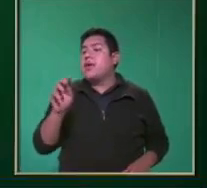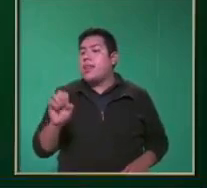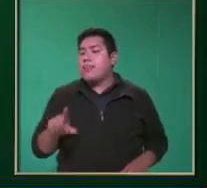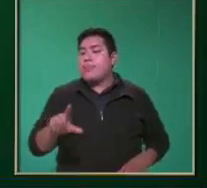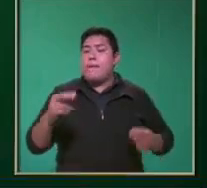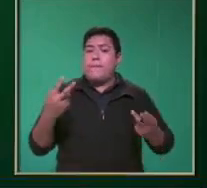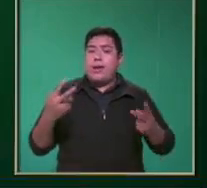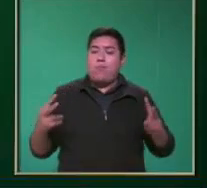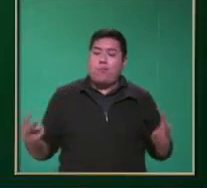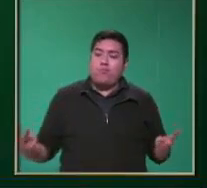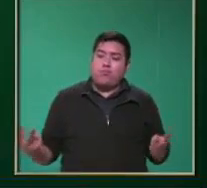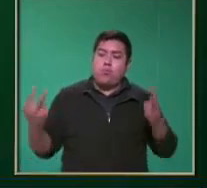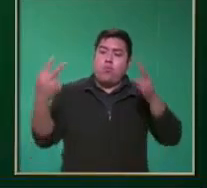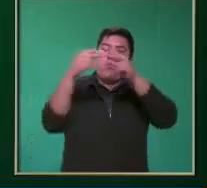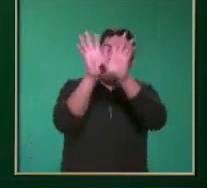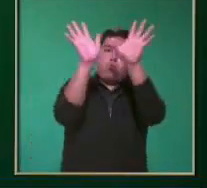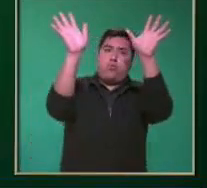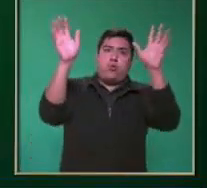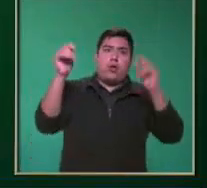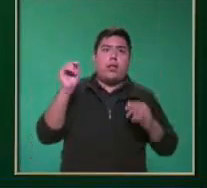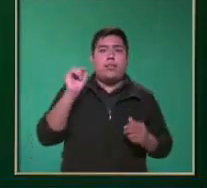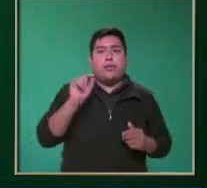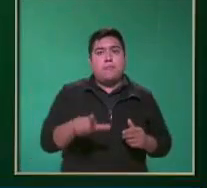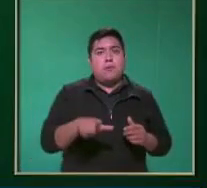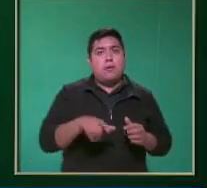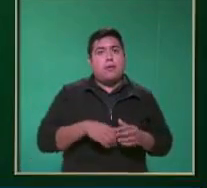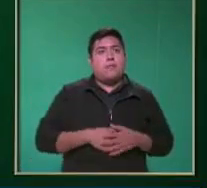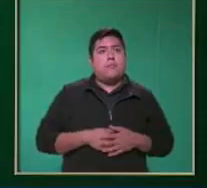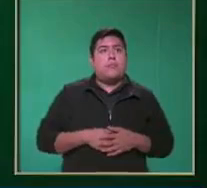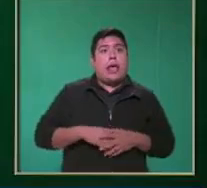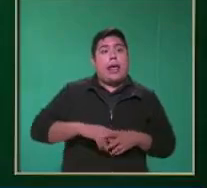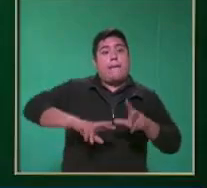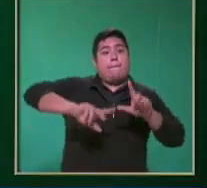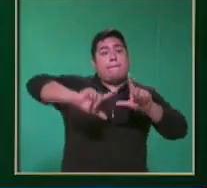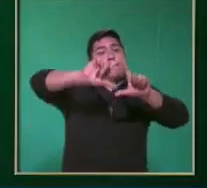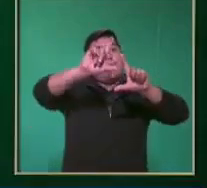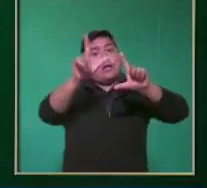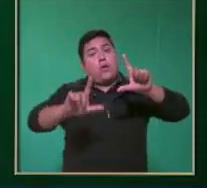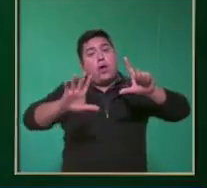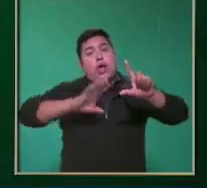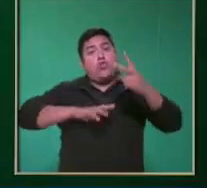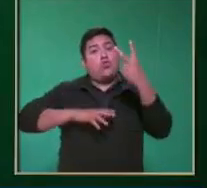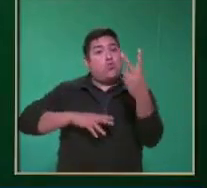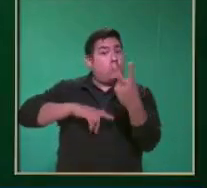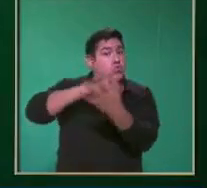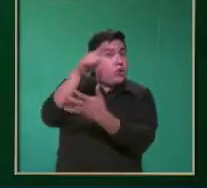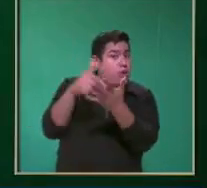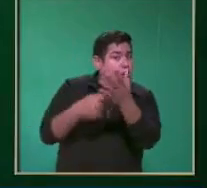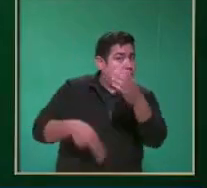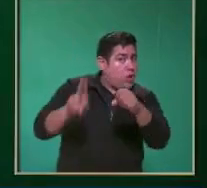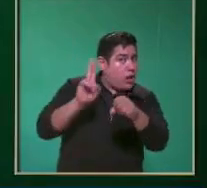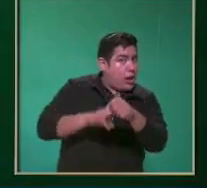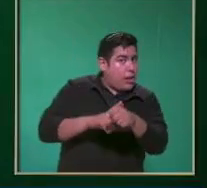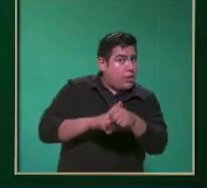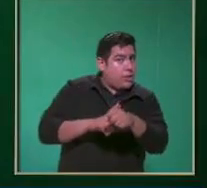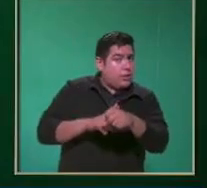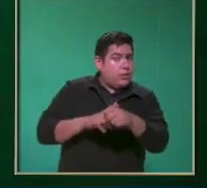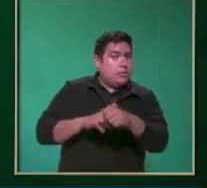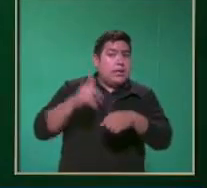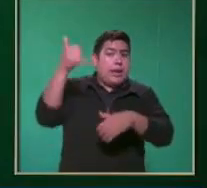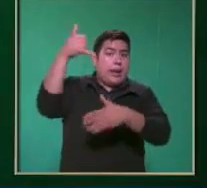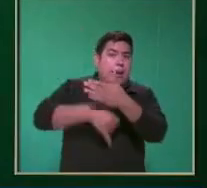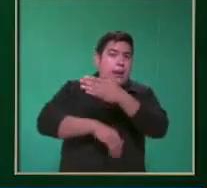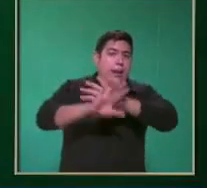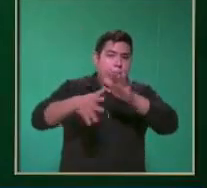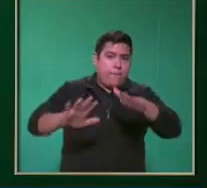volcánico transversal o eje neovolcánico. En México hay dos regiones naturales en las zonas marinas, manglares y arrecifes